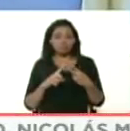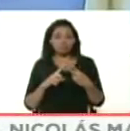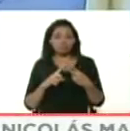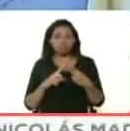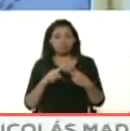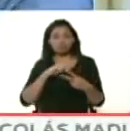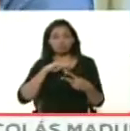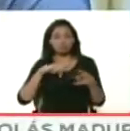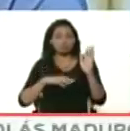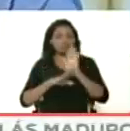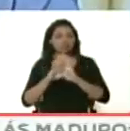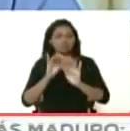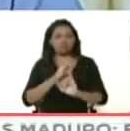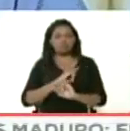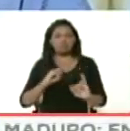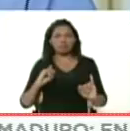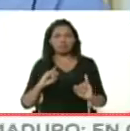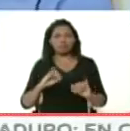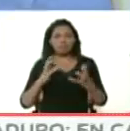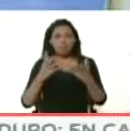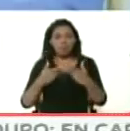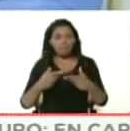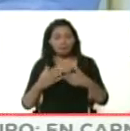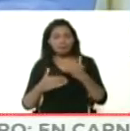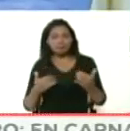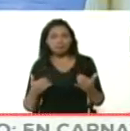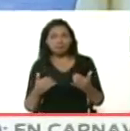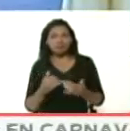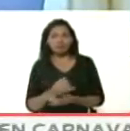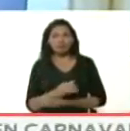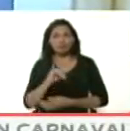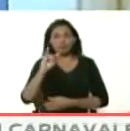hay desarrollo, aquí está un representante de una empresa, Quimbiotex,